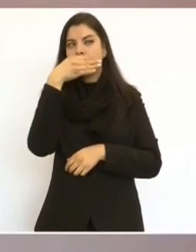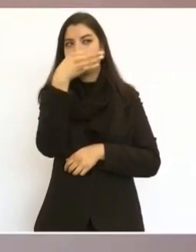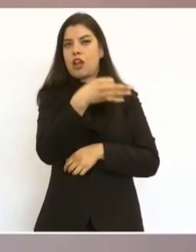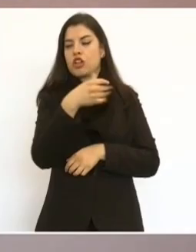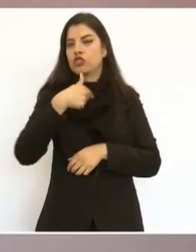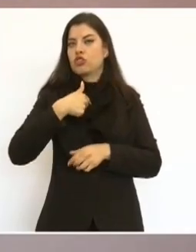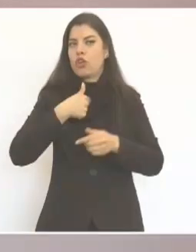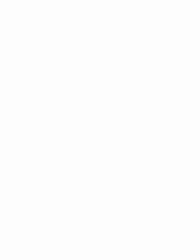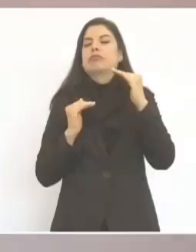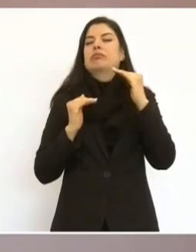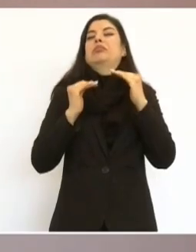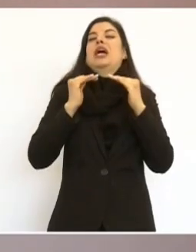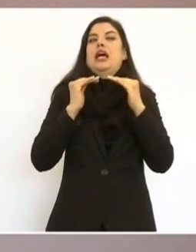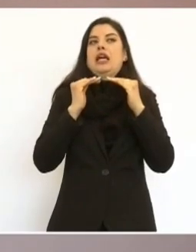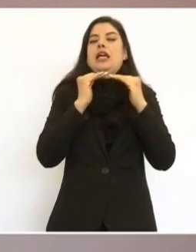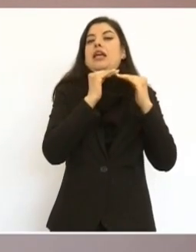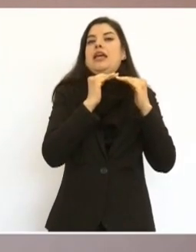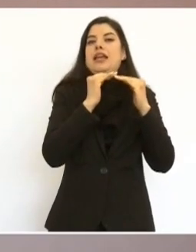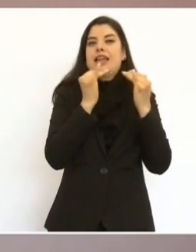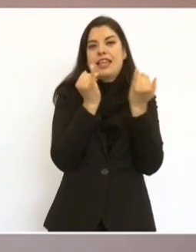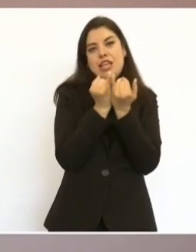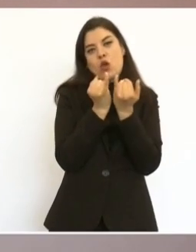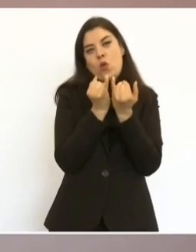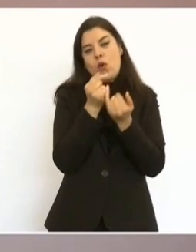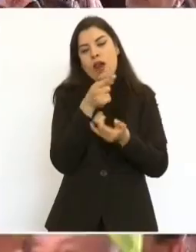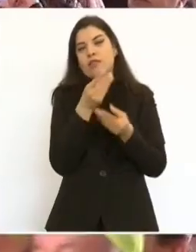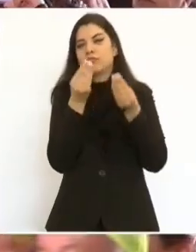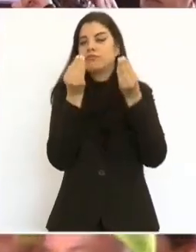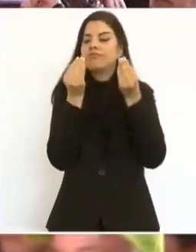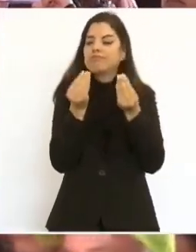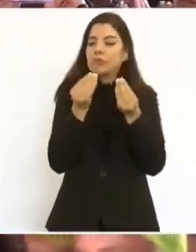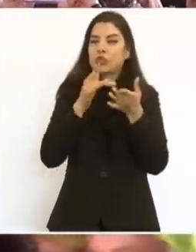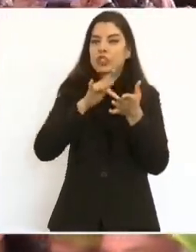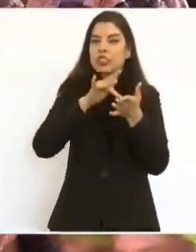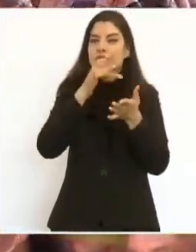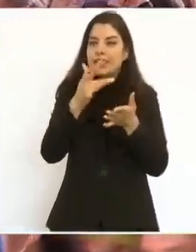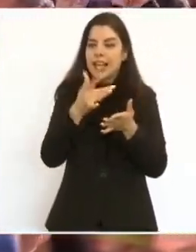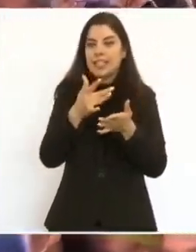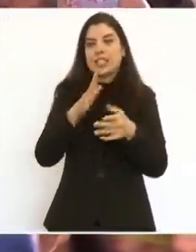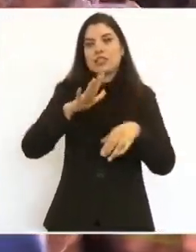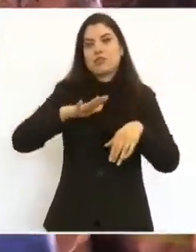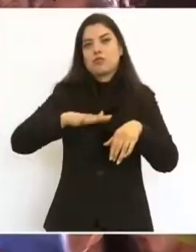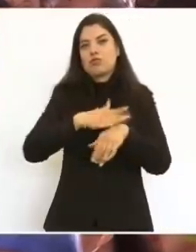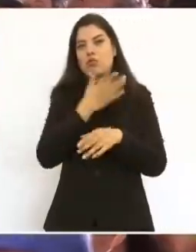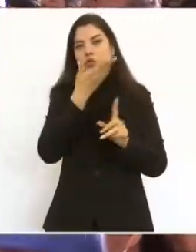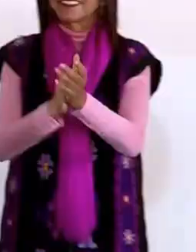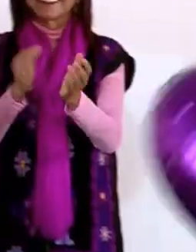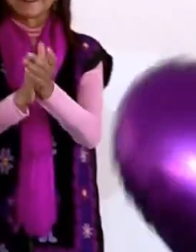como usted lo ha hecho. Muchas, muchas gracias por ponernos el ejemplo.